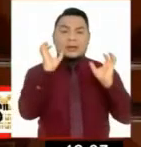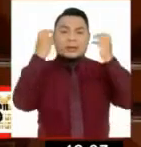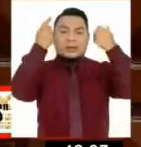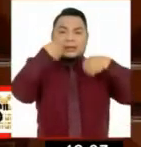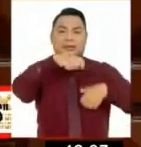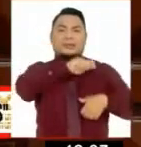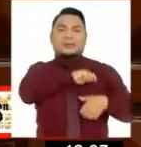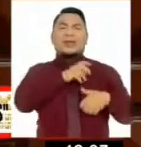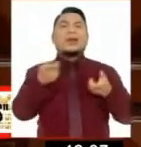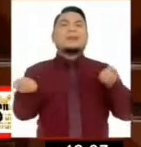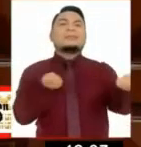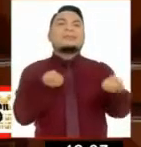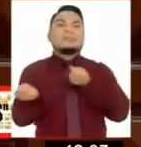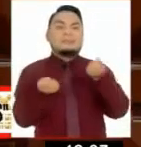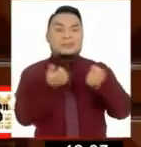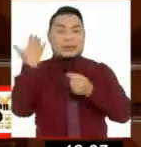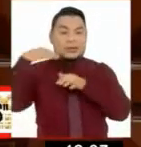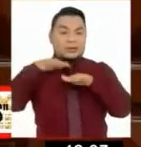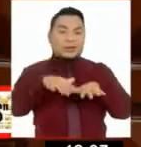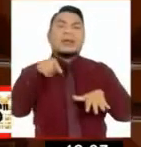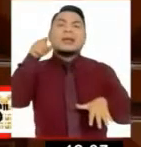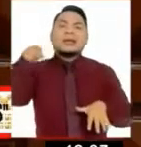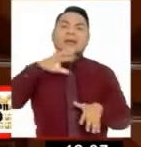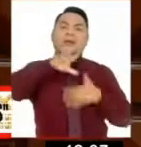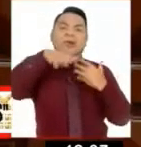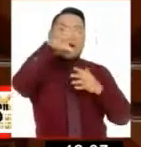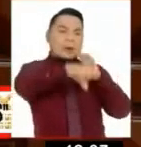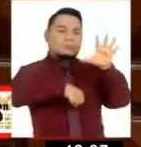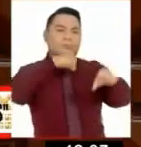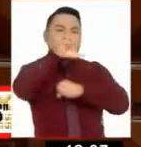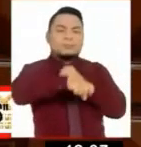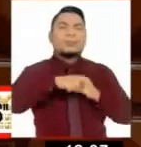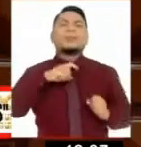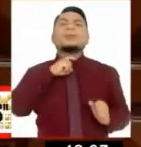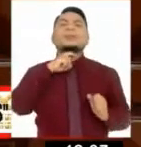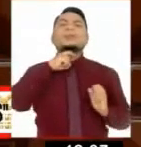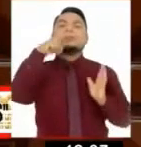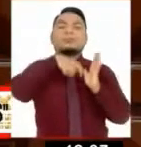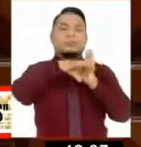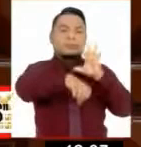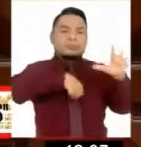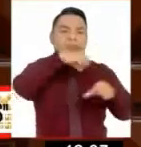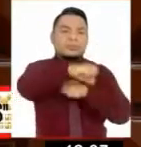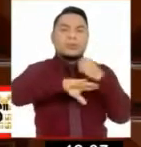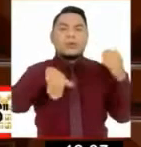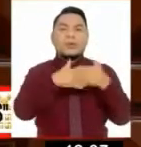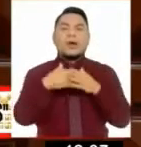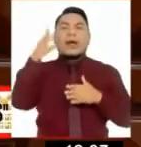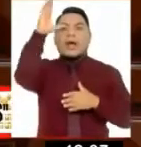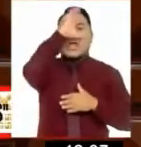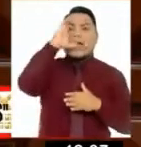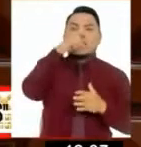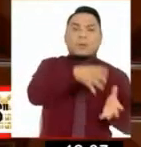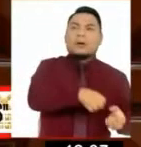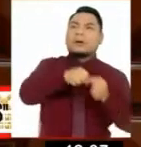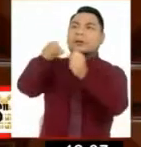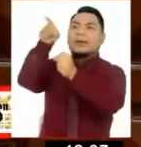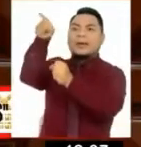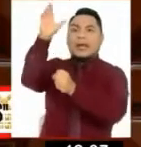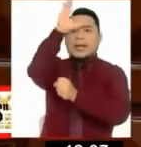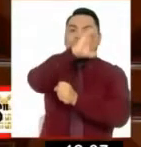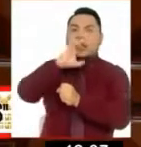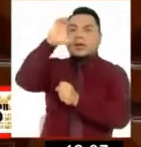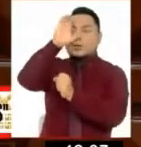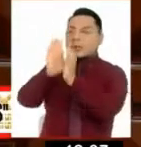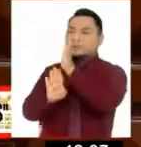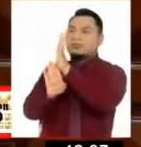española le permitieron explotar los minerales que sostuvieron el desarrollo de Europa, en gran parte con la mano